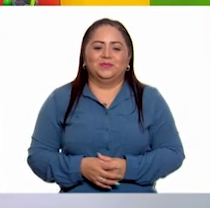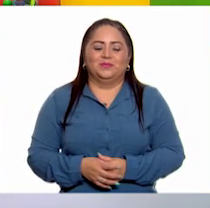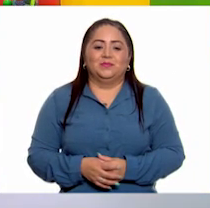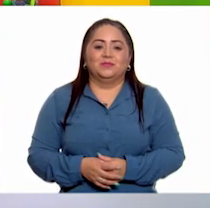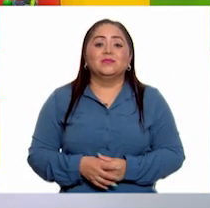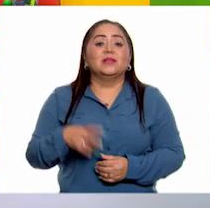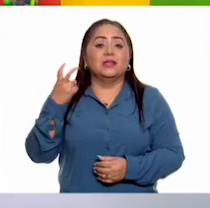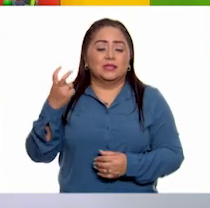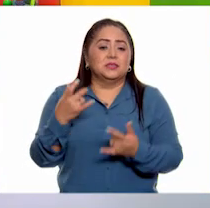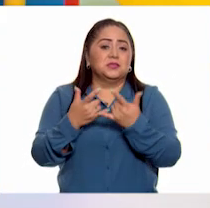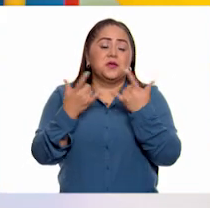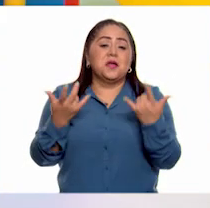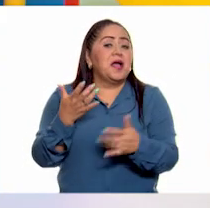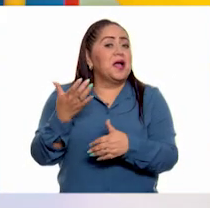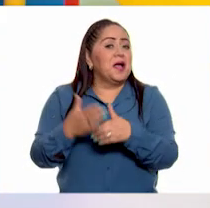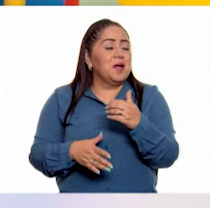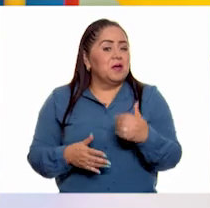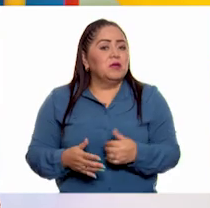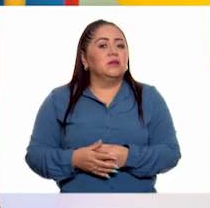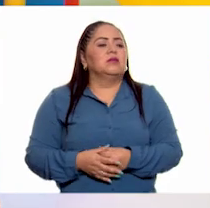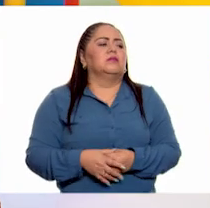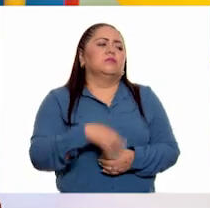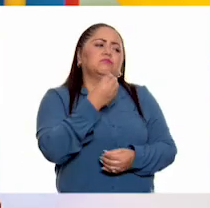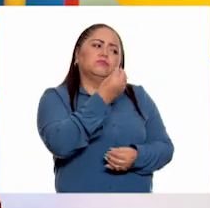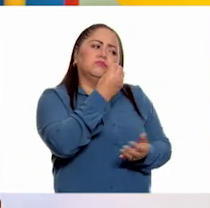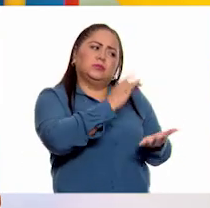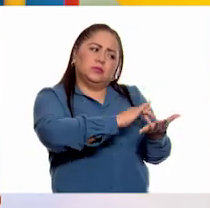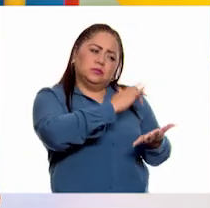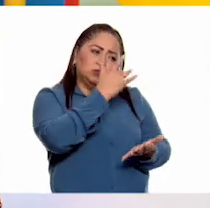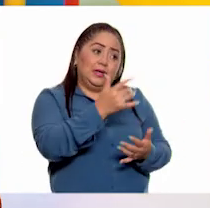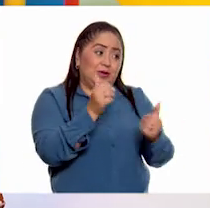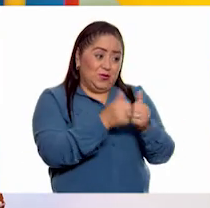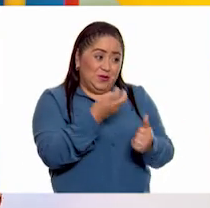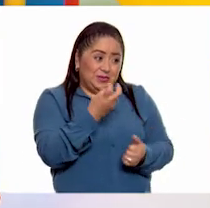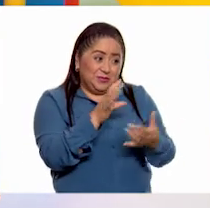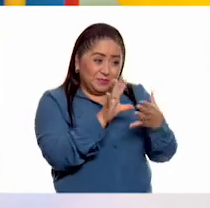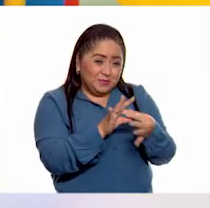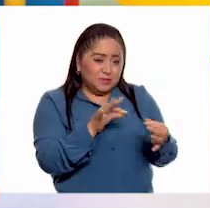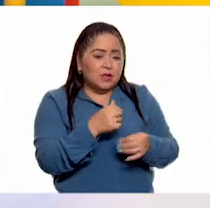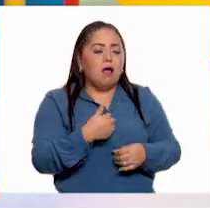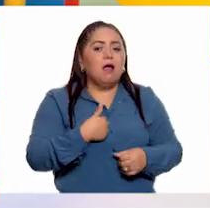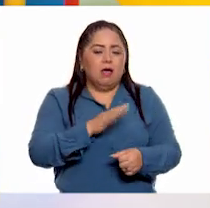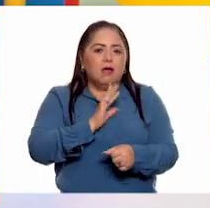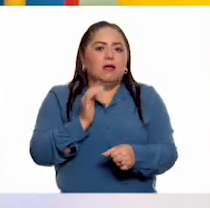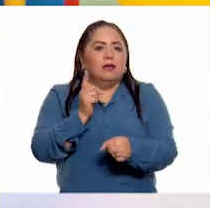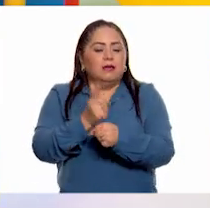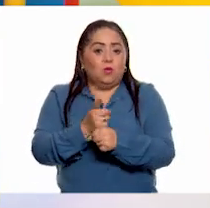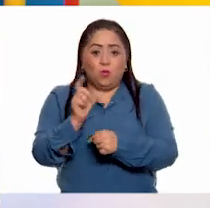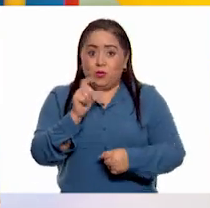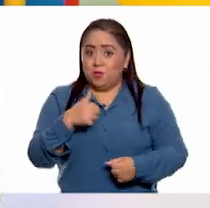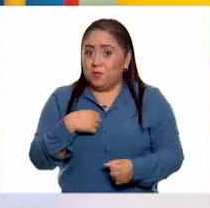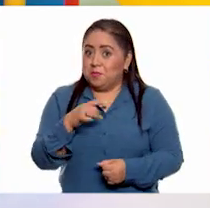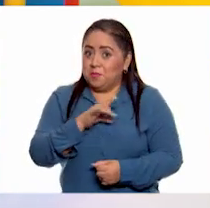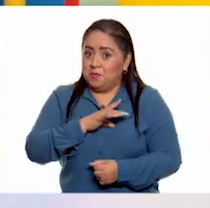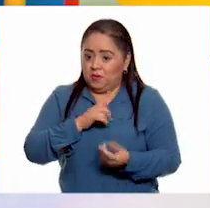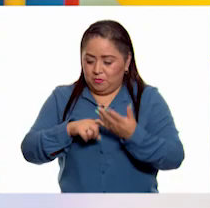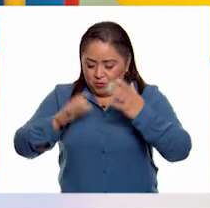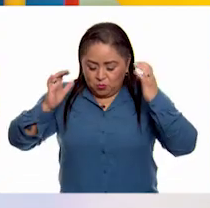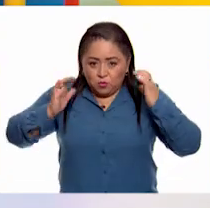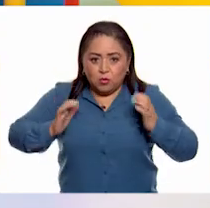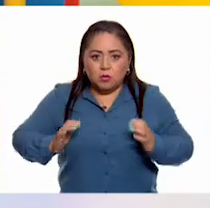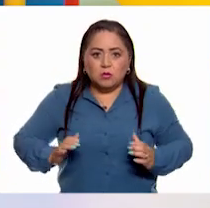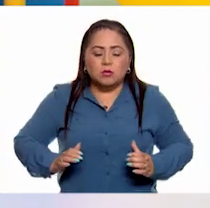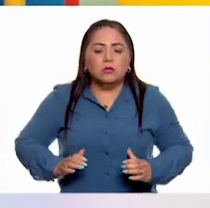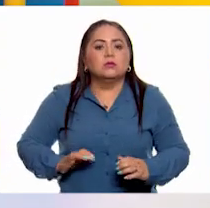¿Y esta historia termina así? Muchas gracias, Ana. Con este cuento pude identificar que cuando tengo miedo, mi cuerpo